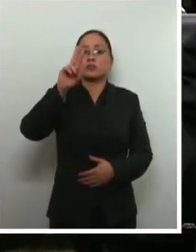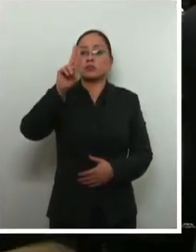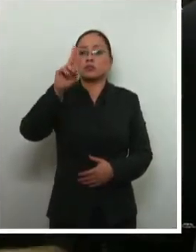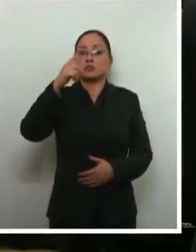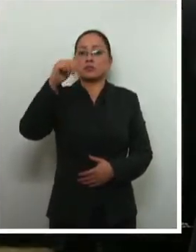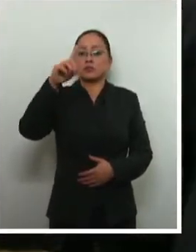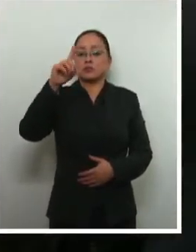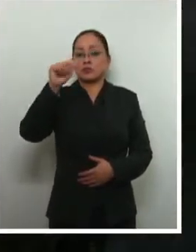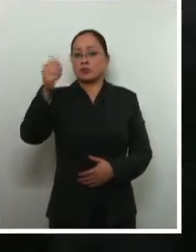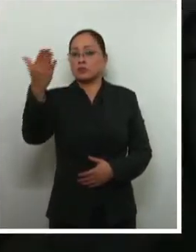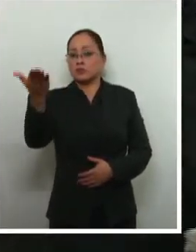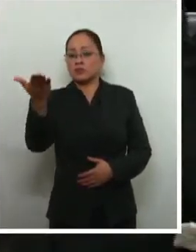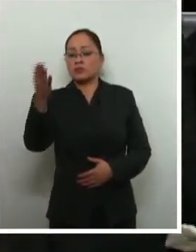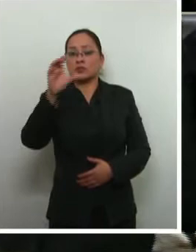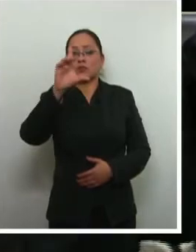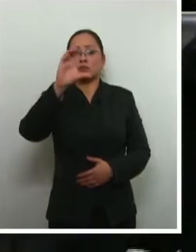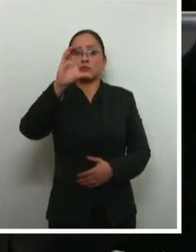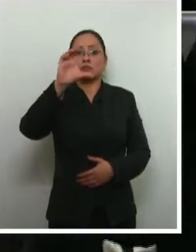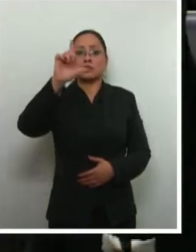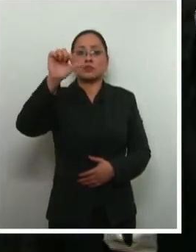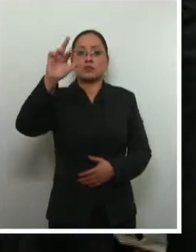voto. Diputada Clara.